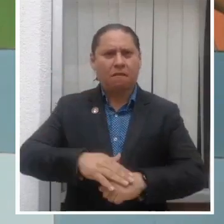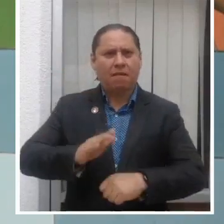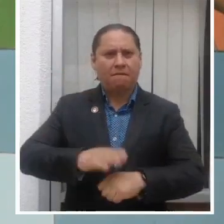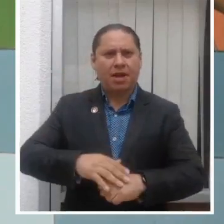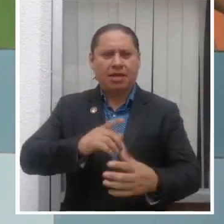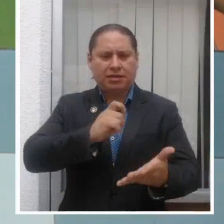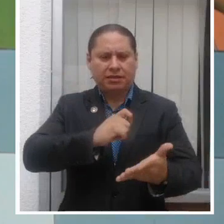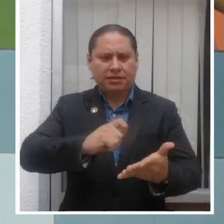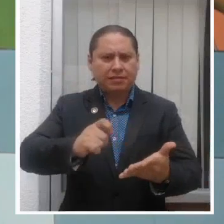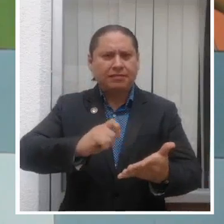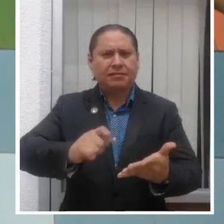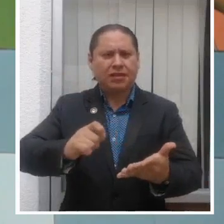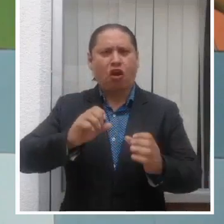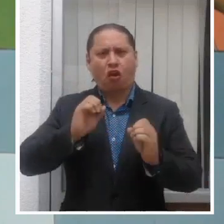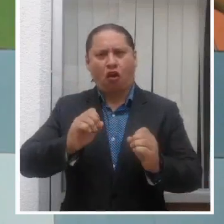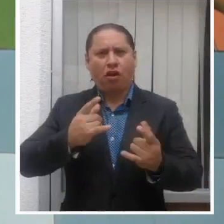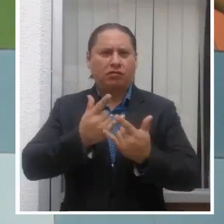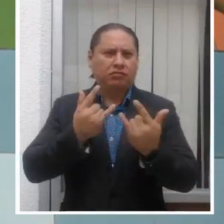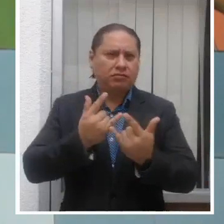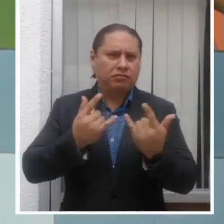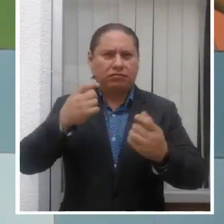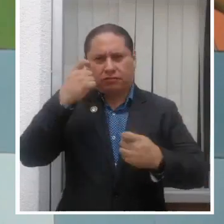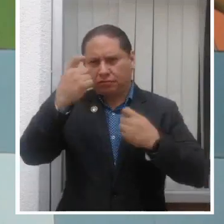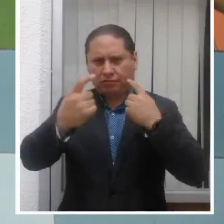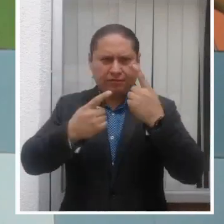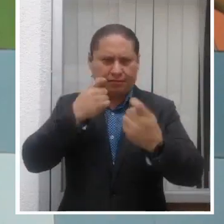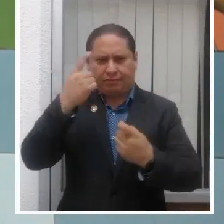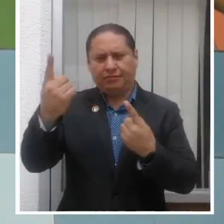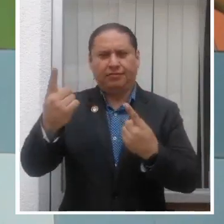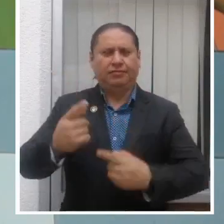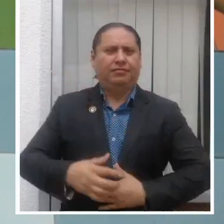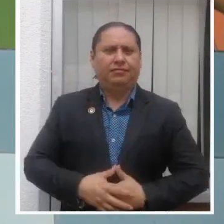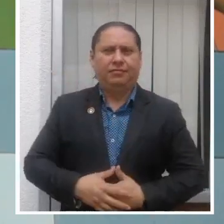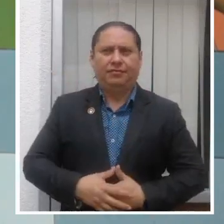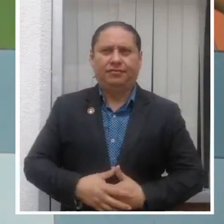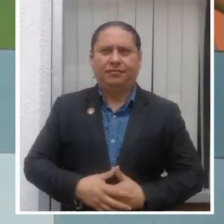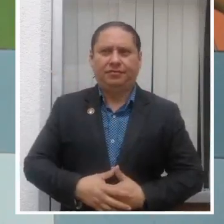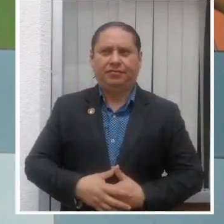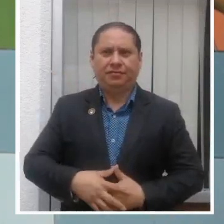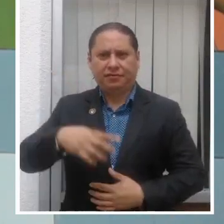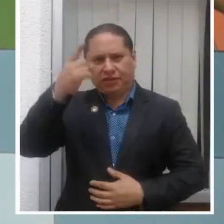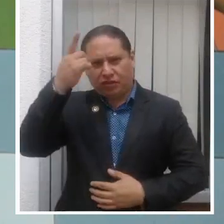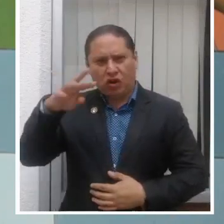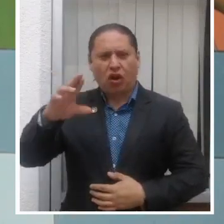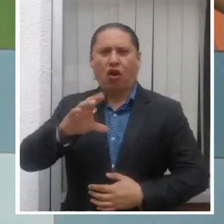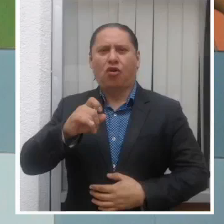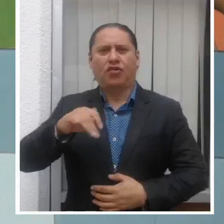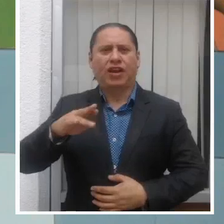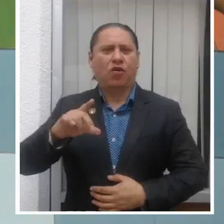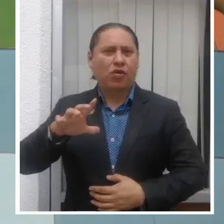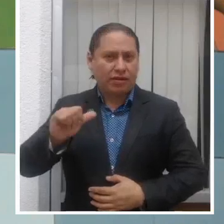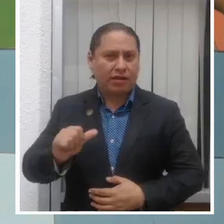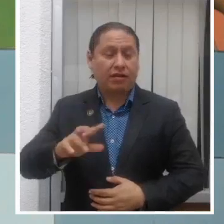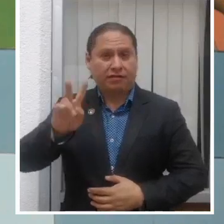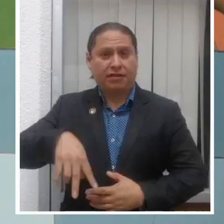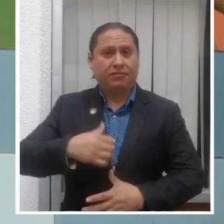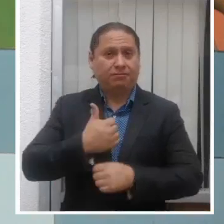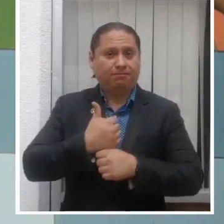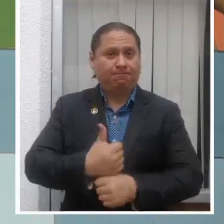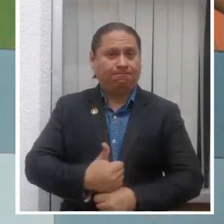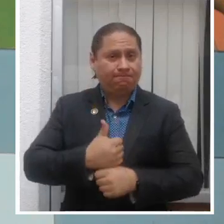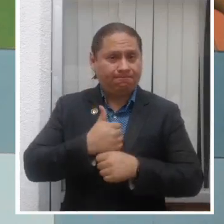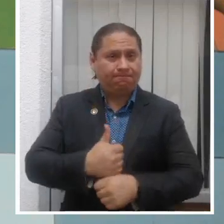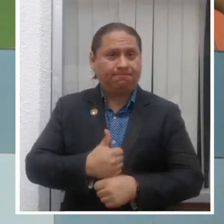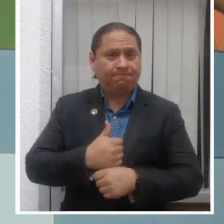la literatura? Me imagino la doctora, nuestra directora de Conaculti, cuánto ha de sufrir